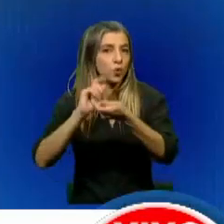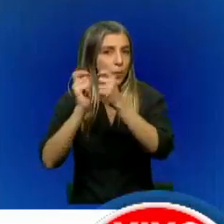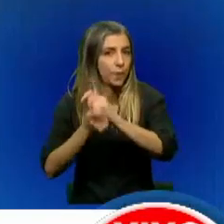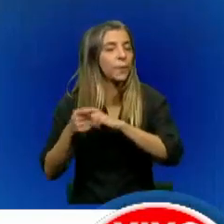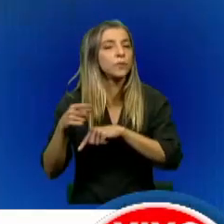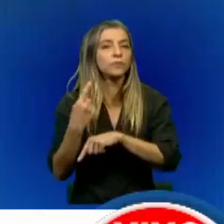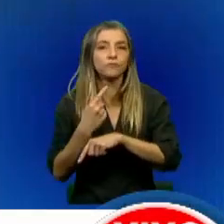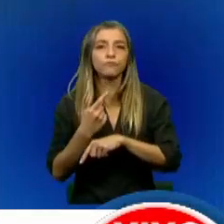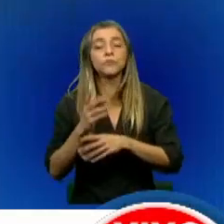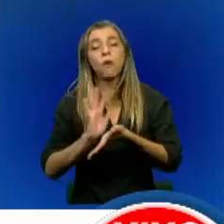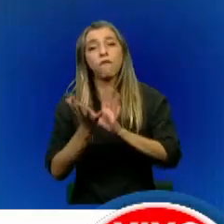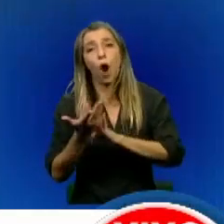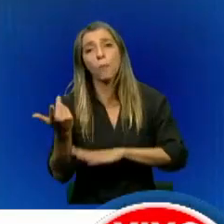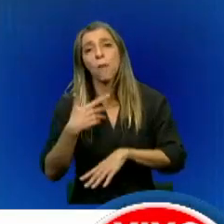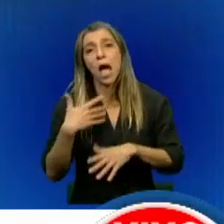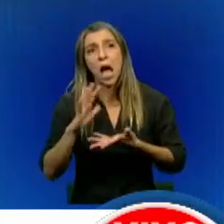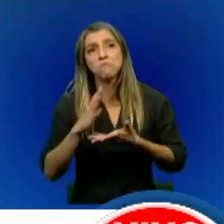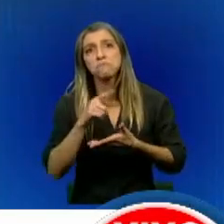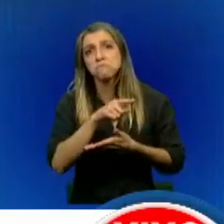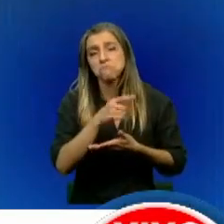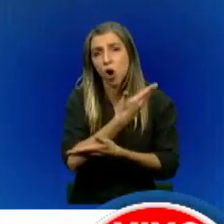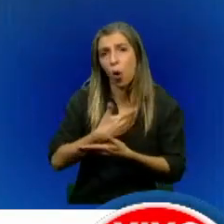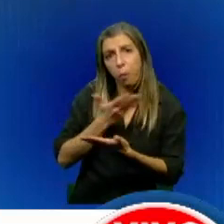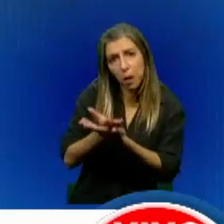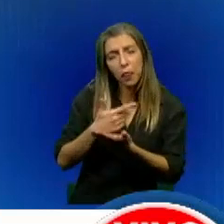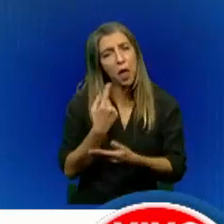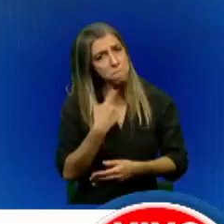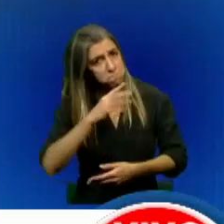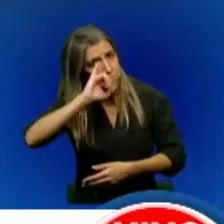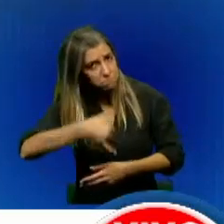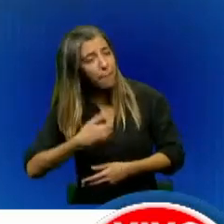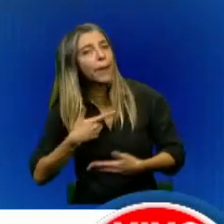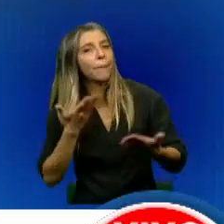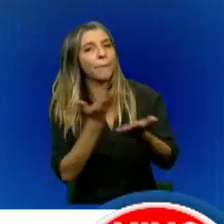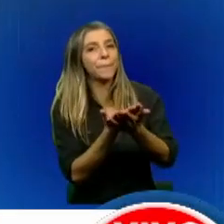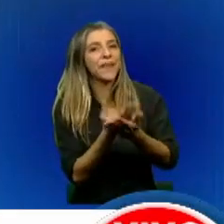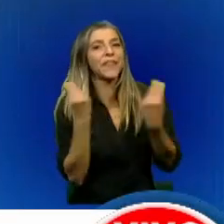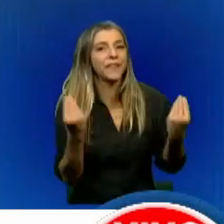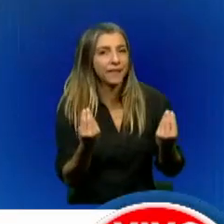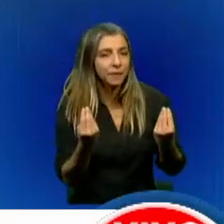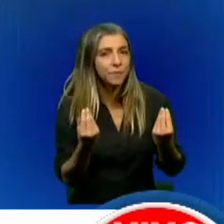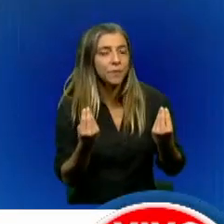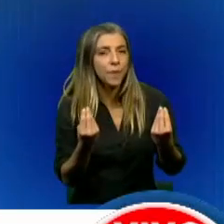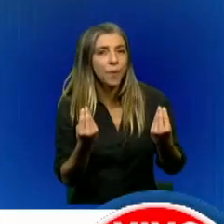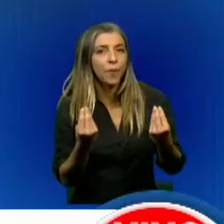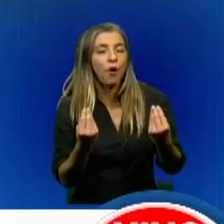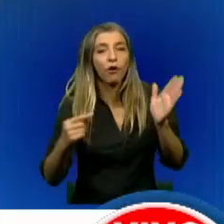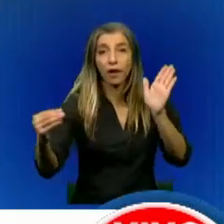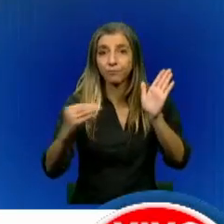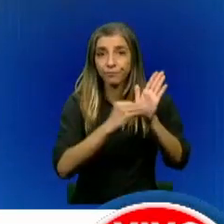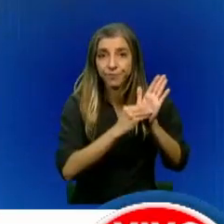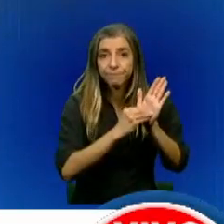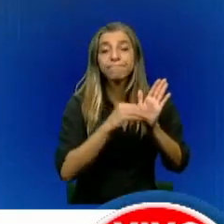del oficialismo que nos parecía atendible y que significa una autolimitación de